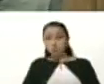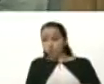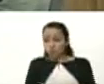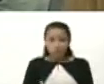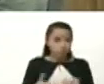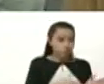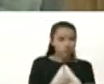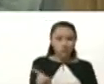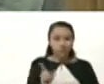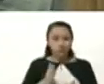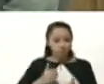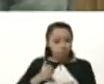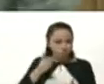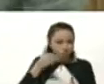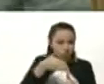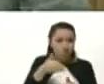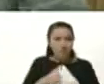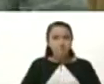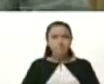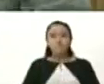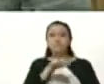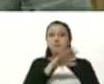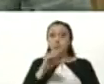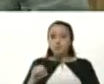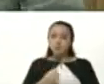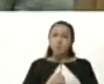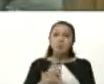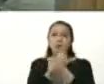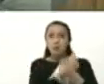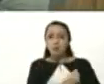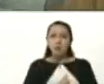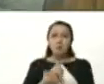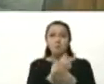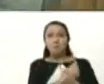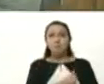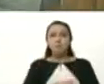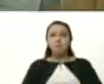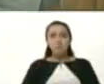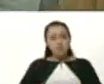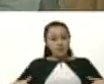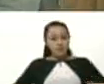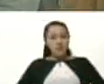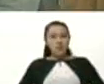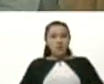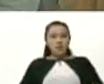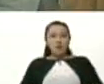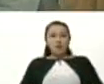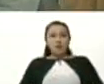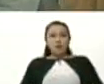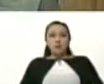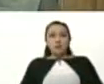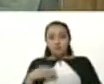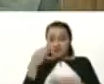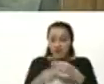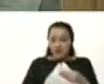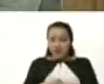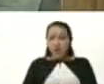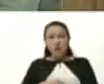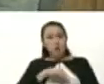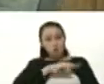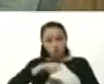de ese camino. Son 50 años de amor, de esfuerzo, de